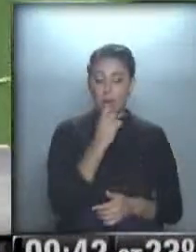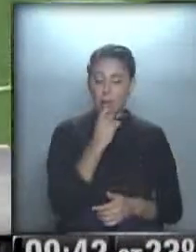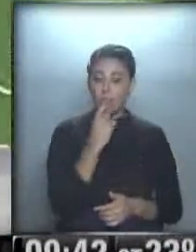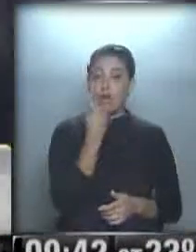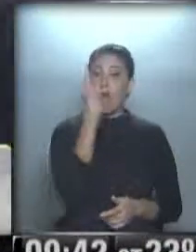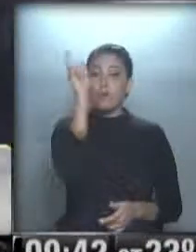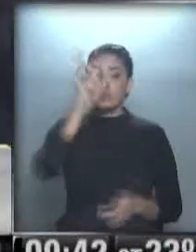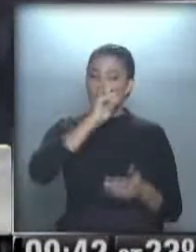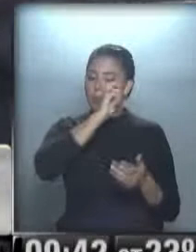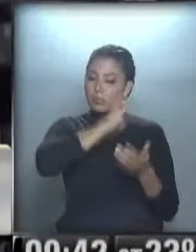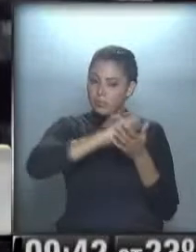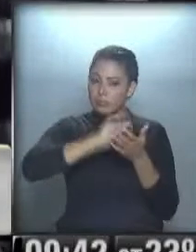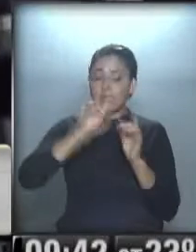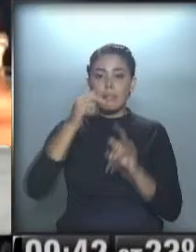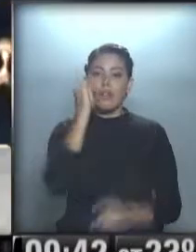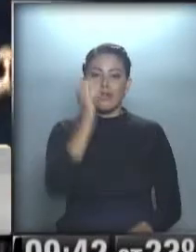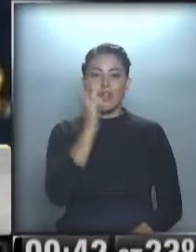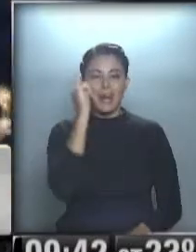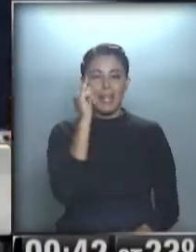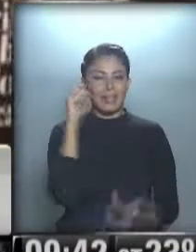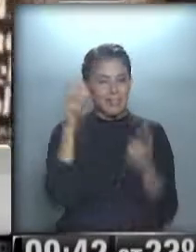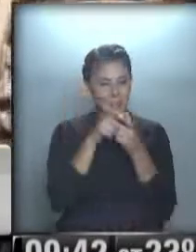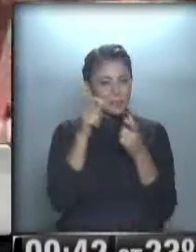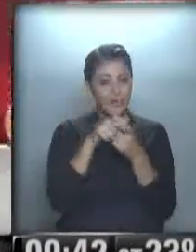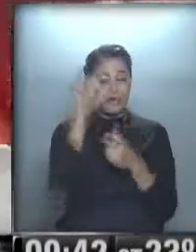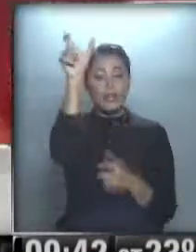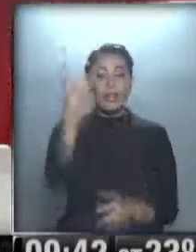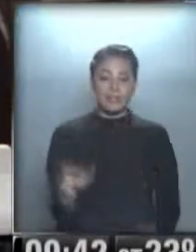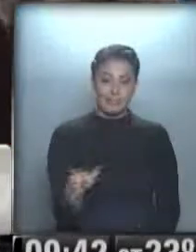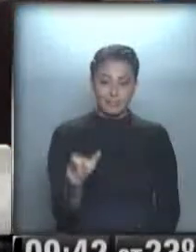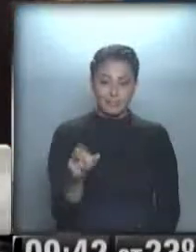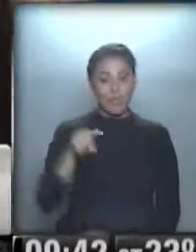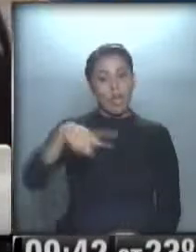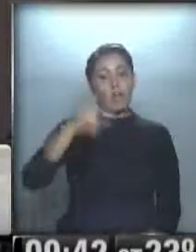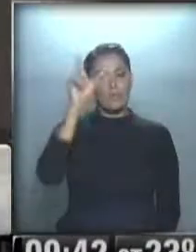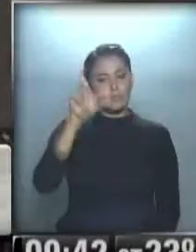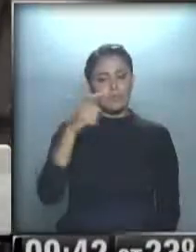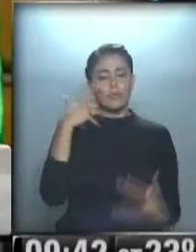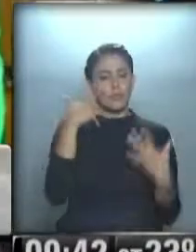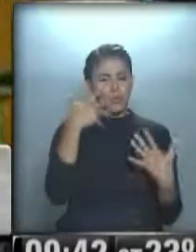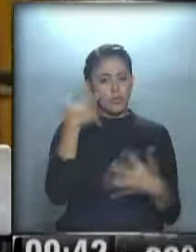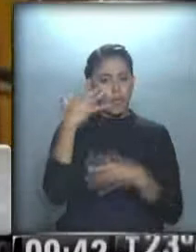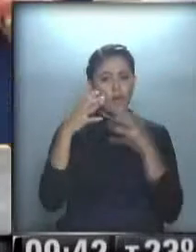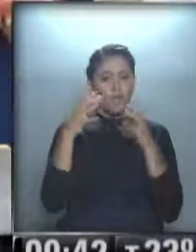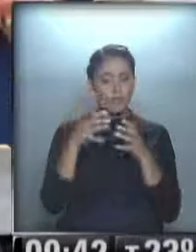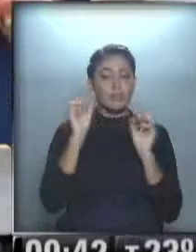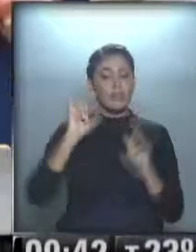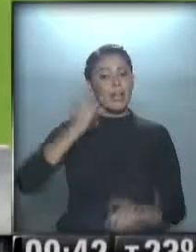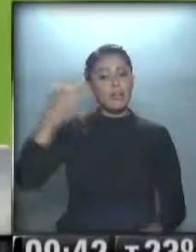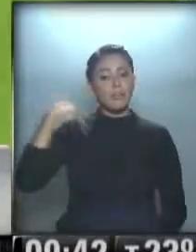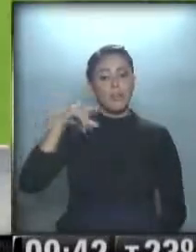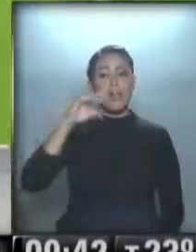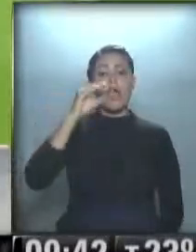de los guionistas y narrador de la película, de este documental, será ni más ni menos que otra estrella del fútbol argentino y además campeón mundial como